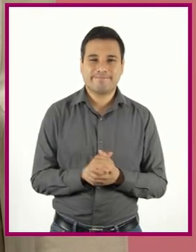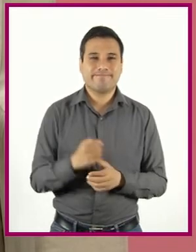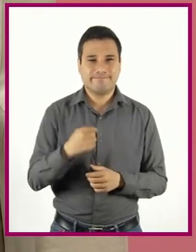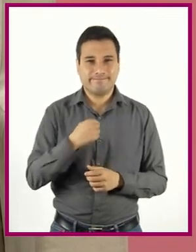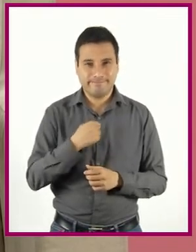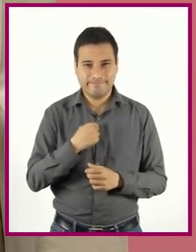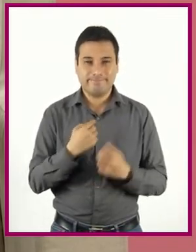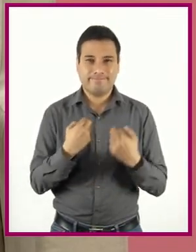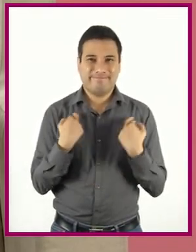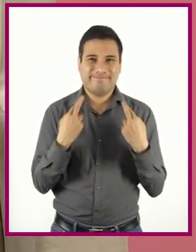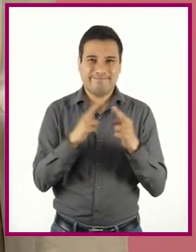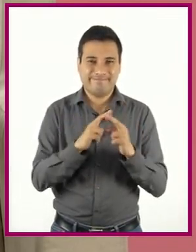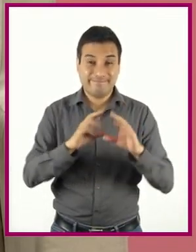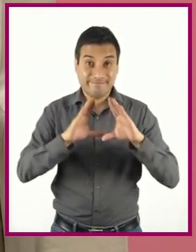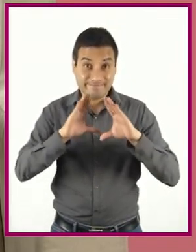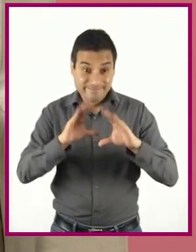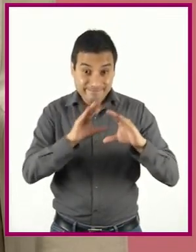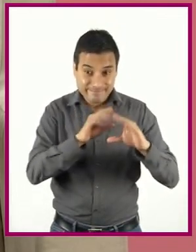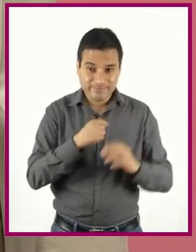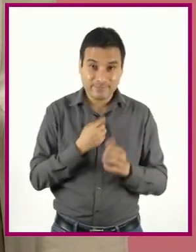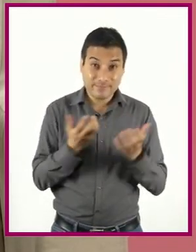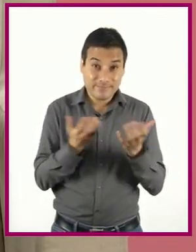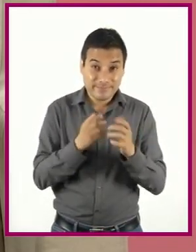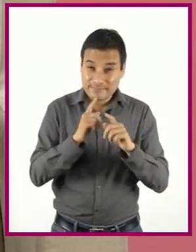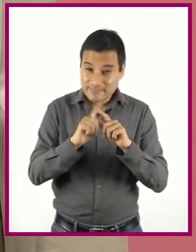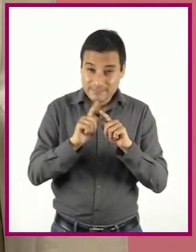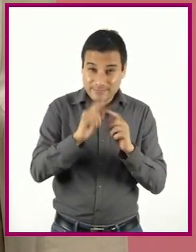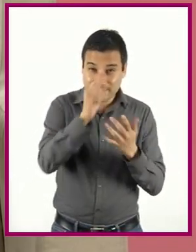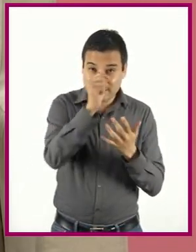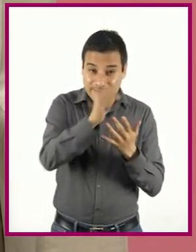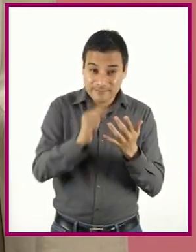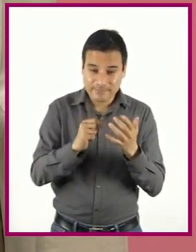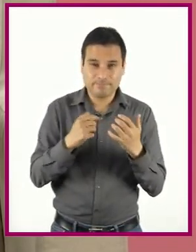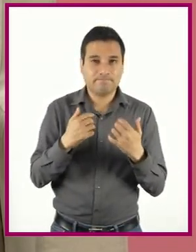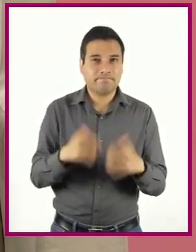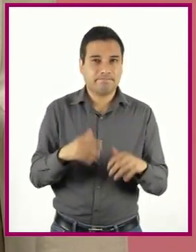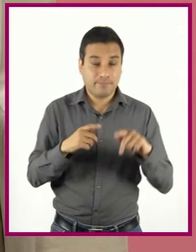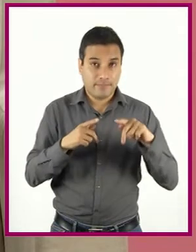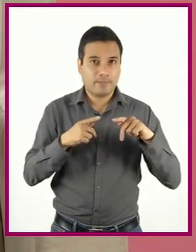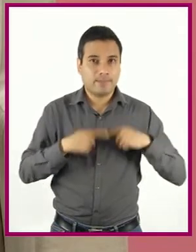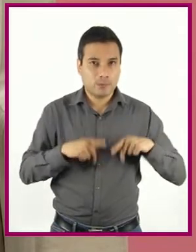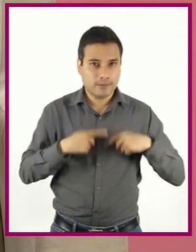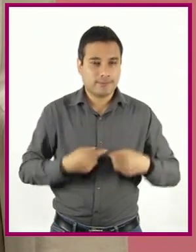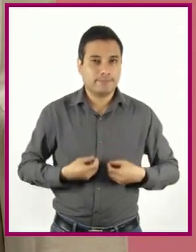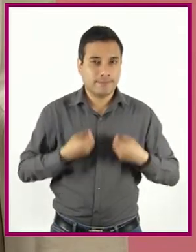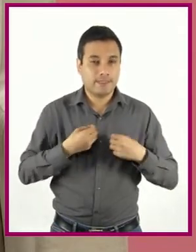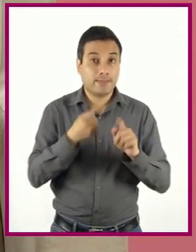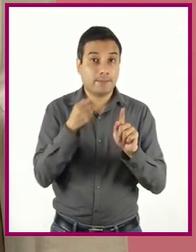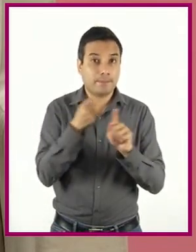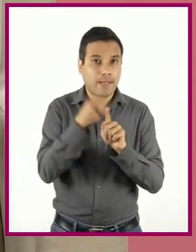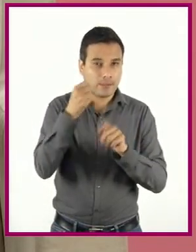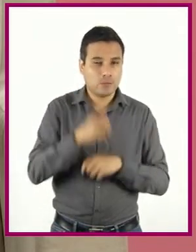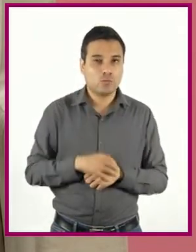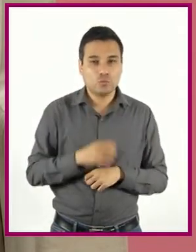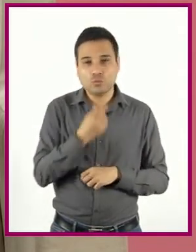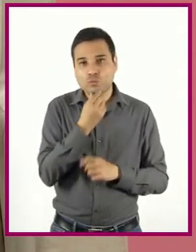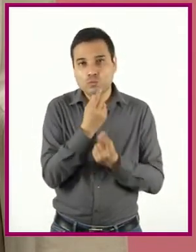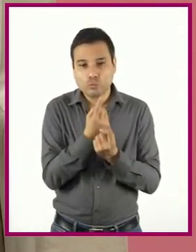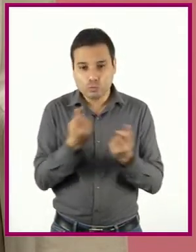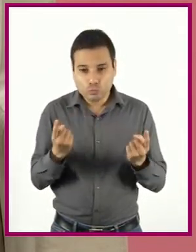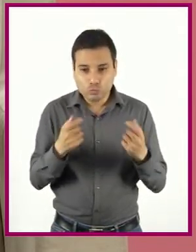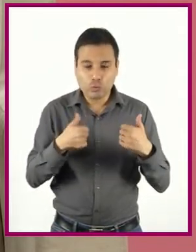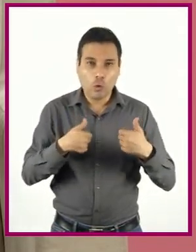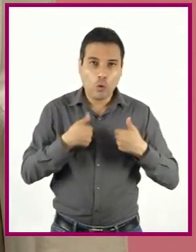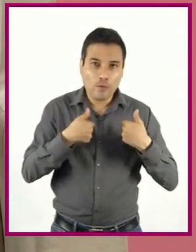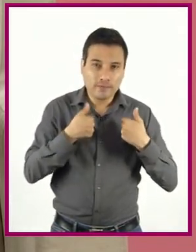educación tienen un impacto en la vida de las personas, en que otros niños, niñas y adolescentes